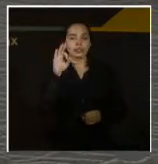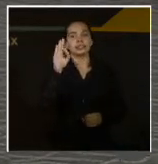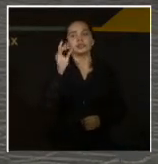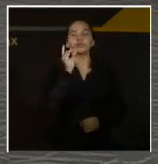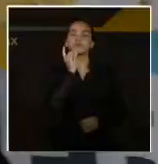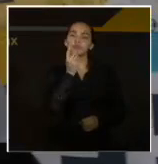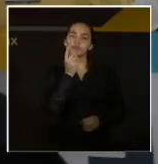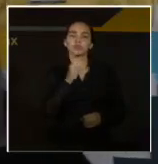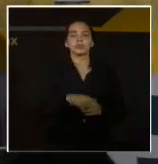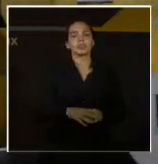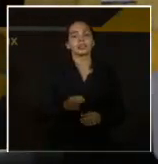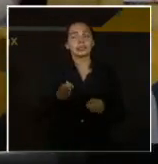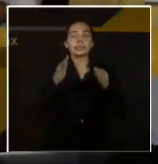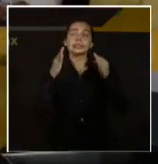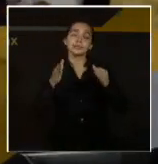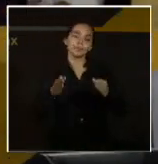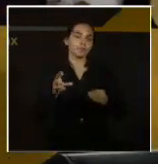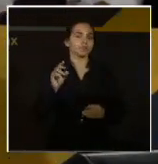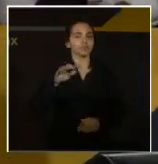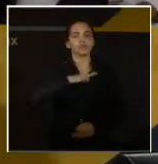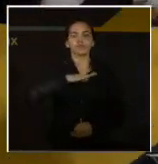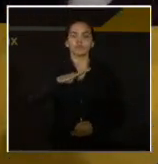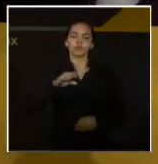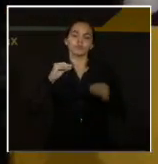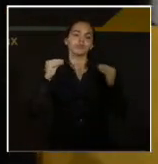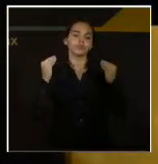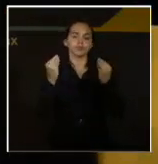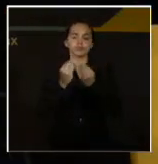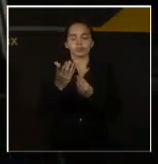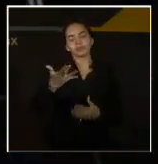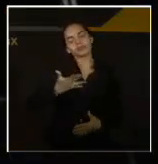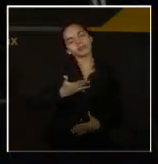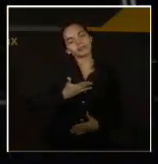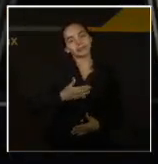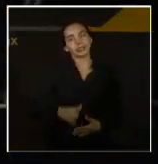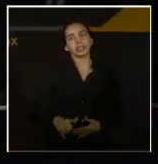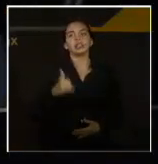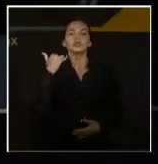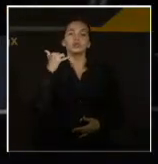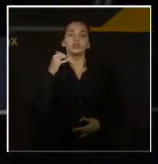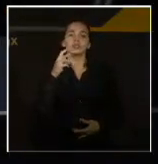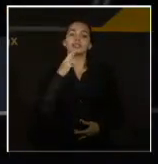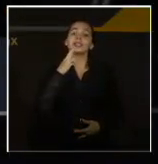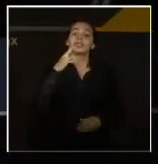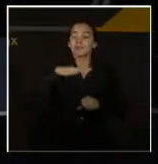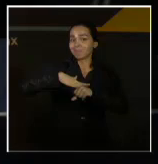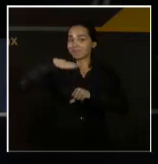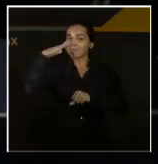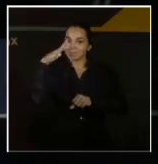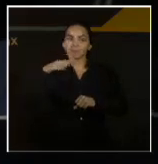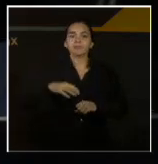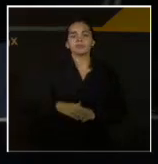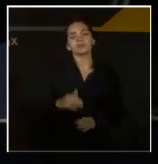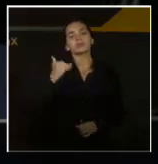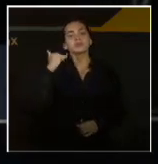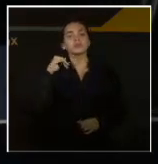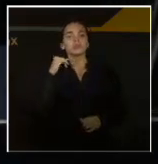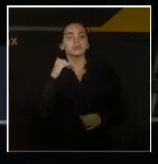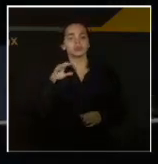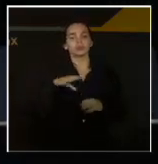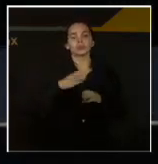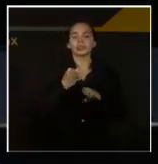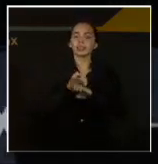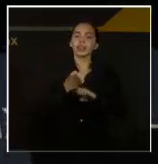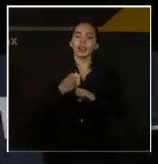atención. Definitivamente no podemos conformarnos con lo que tenemos. Yucatán merece mucho más. Yucatán es un estado